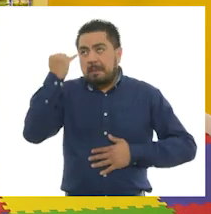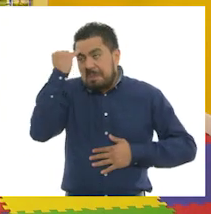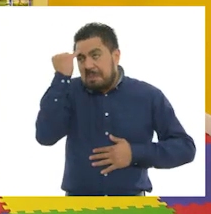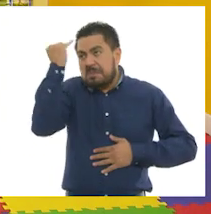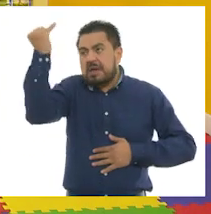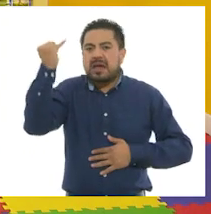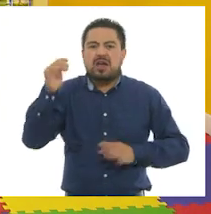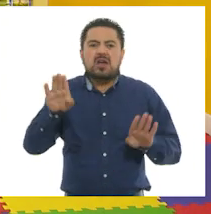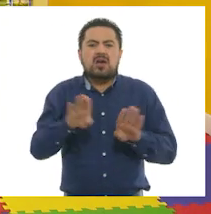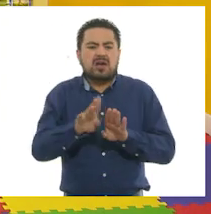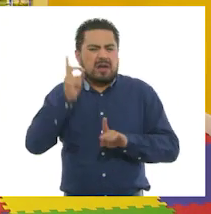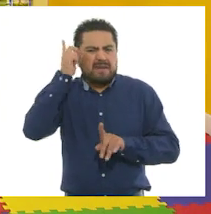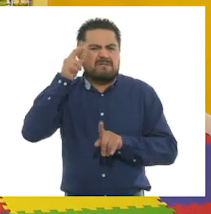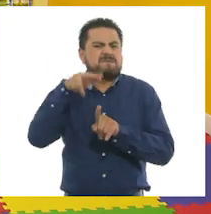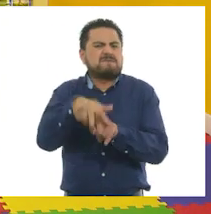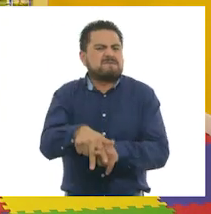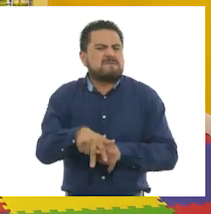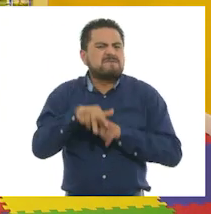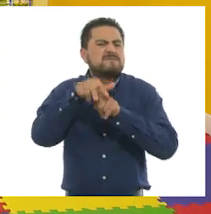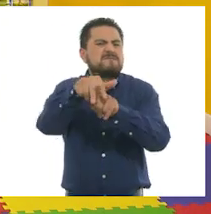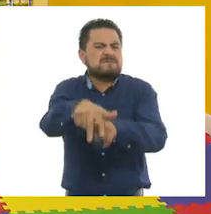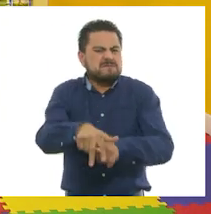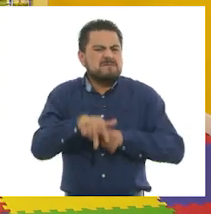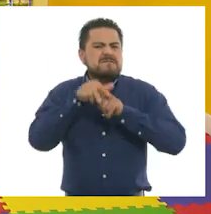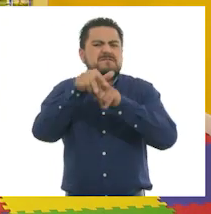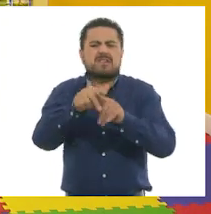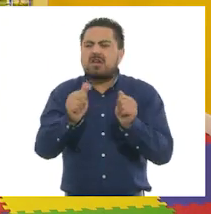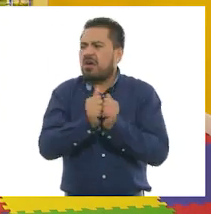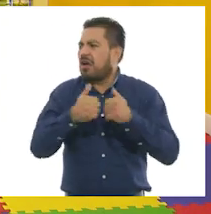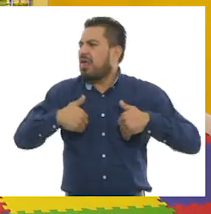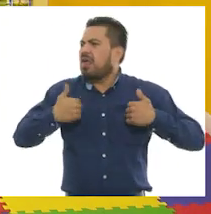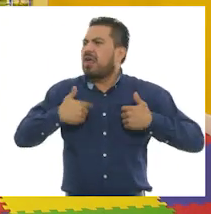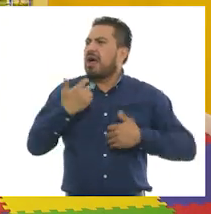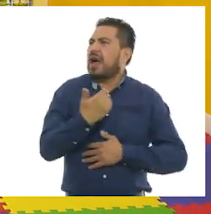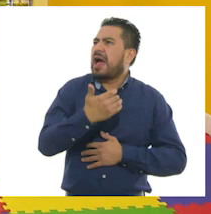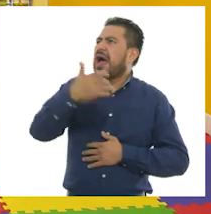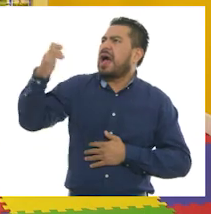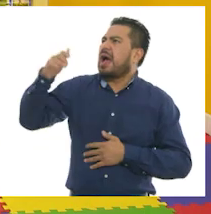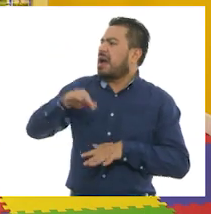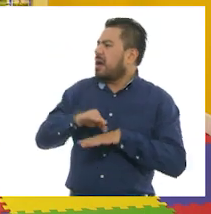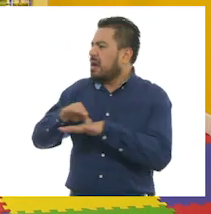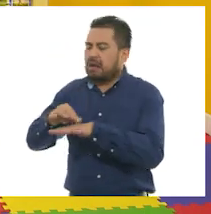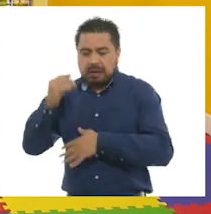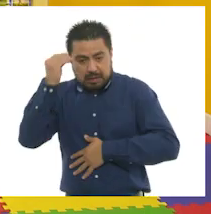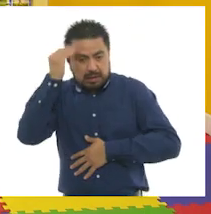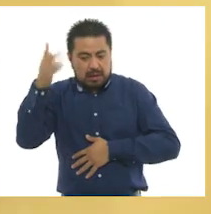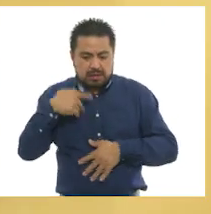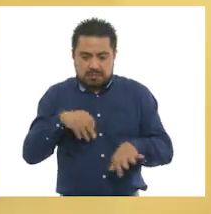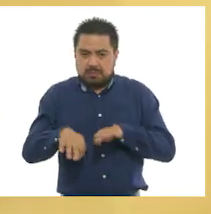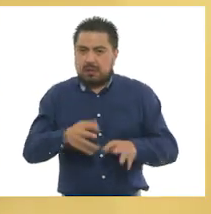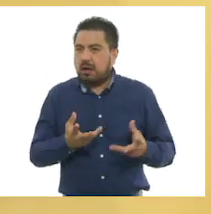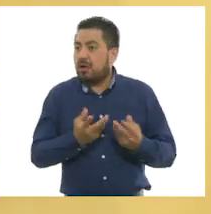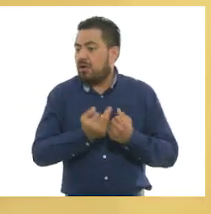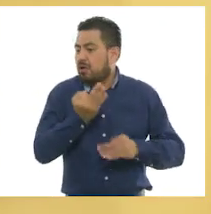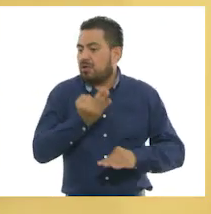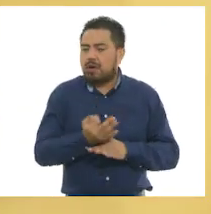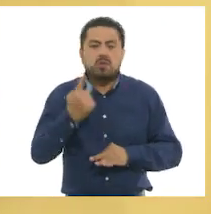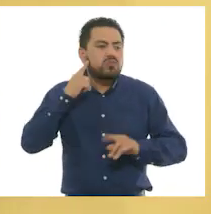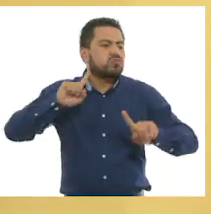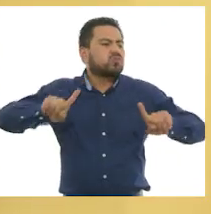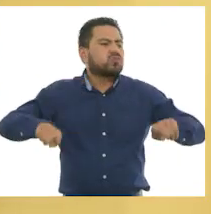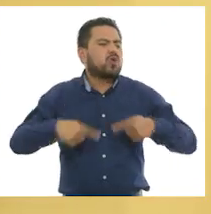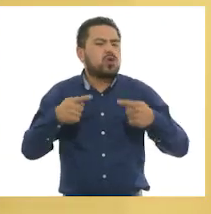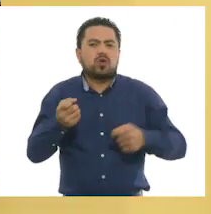que era una vaquera y que andaba en una aventura en el campo. Bueno, hasta se me olvidó que estaba trabajando. La música da